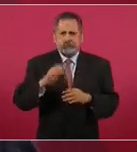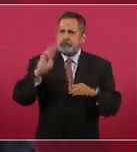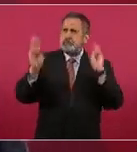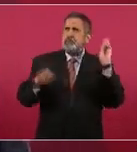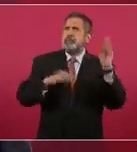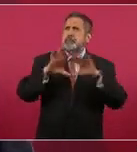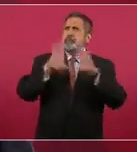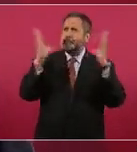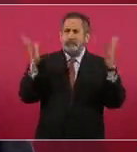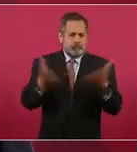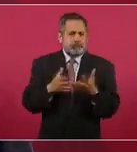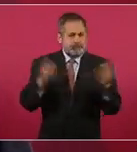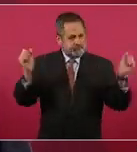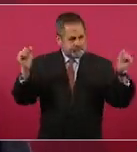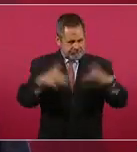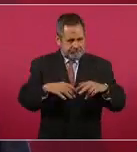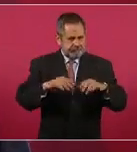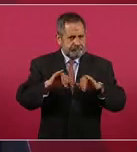mundo